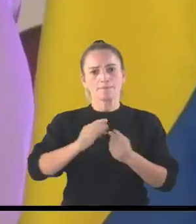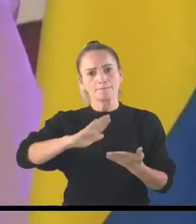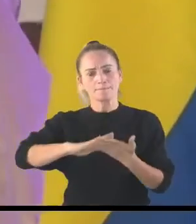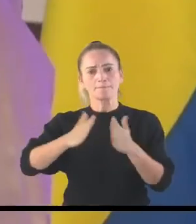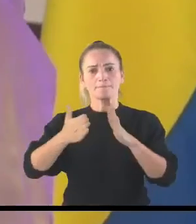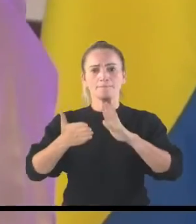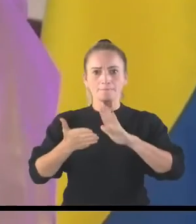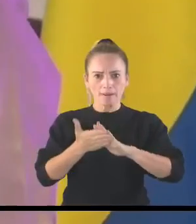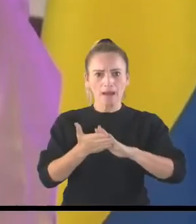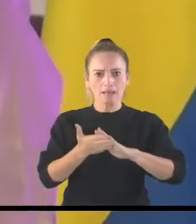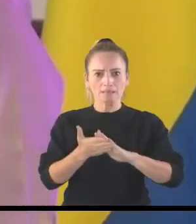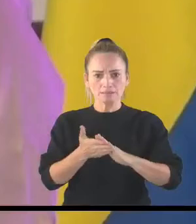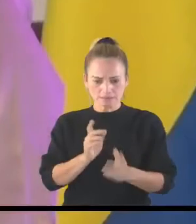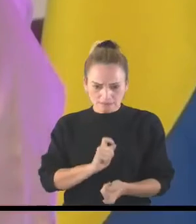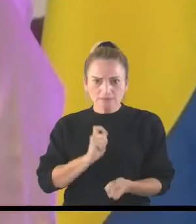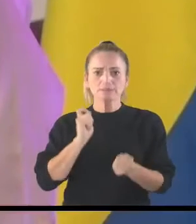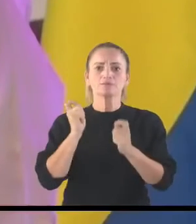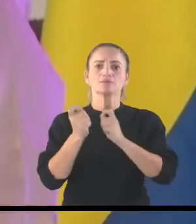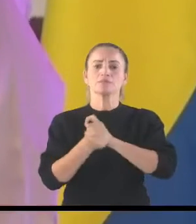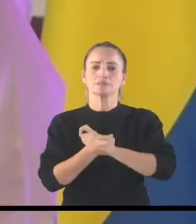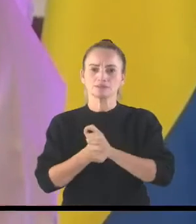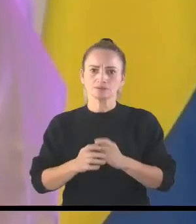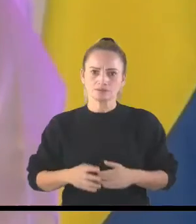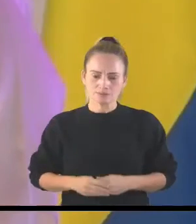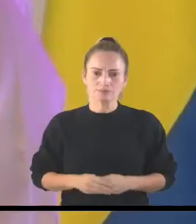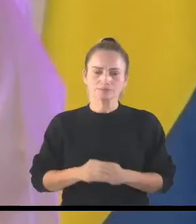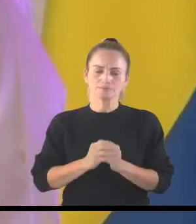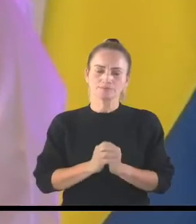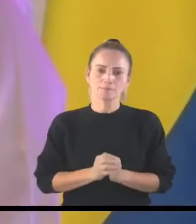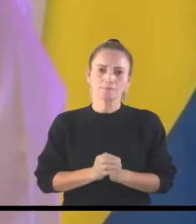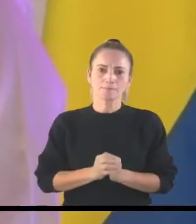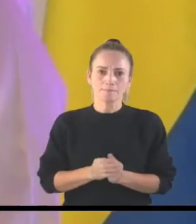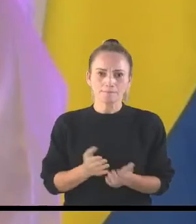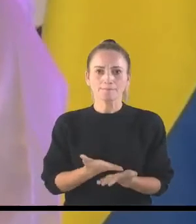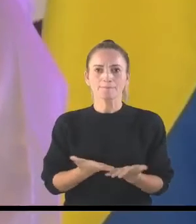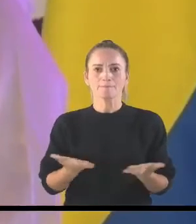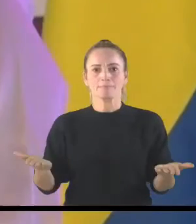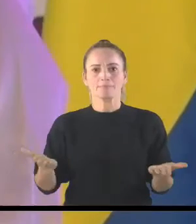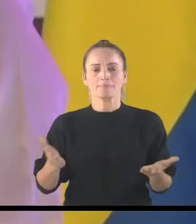un camino de transformación. Un saludo